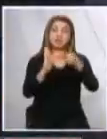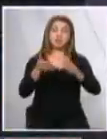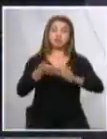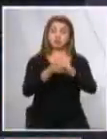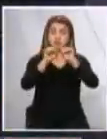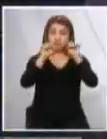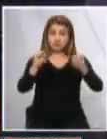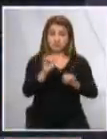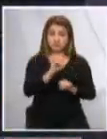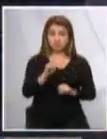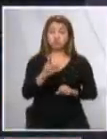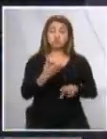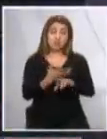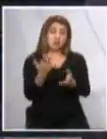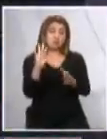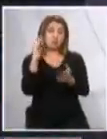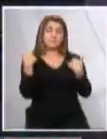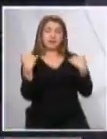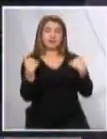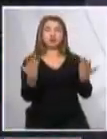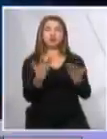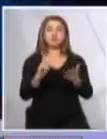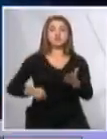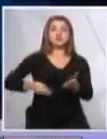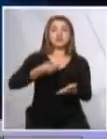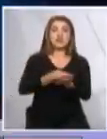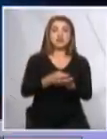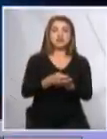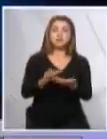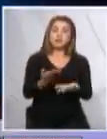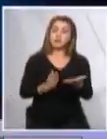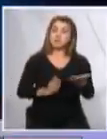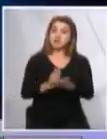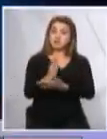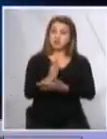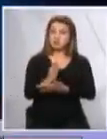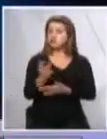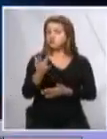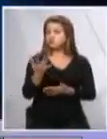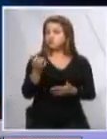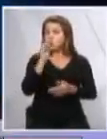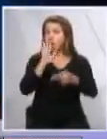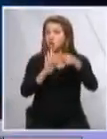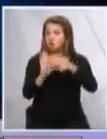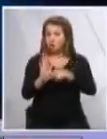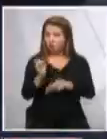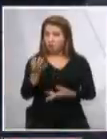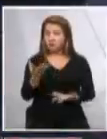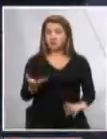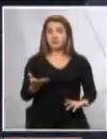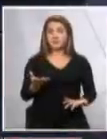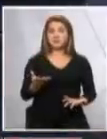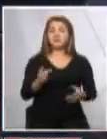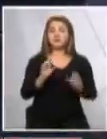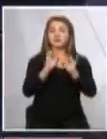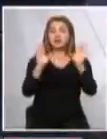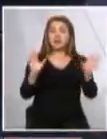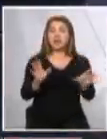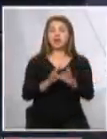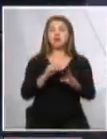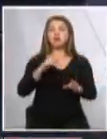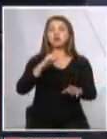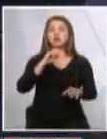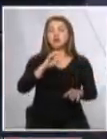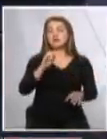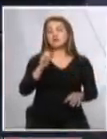sistema. Además, ¿no?, que tiene una serie de problemas prácticos. ¿Cómo se financia esa campaña para empezar, digamos? ¿Con qué normas, con qué reglas? La era espartana de las campañas.